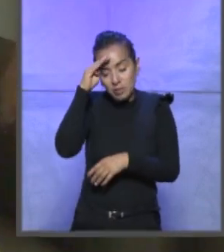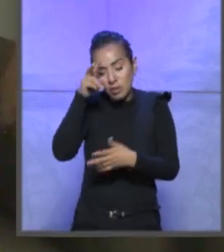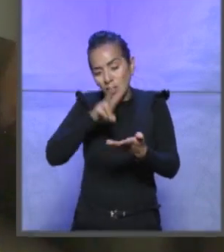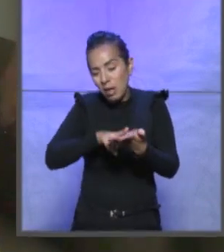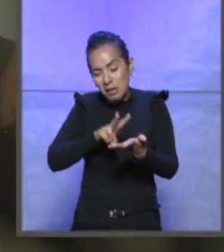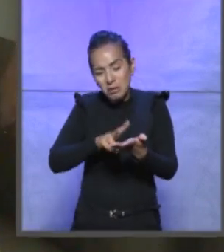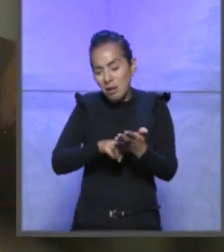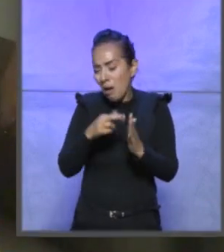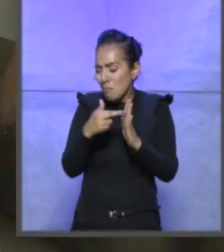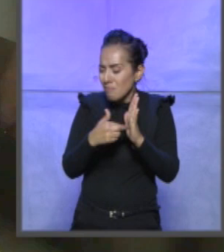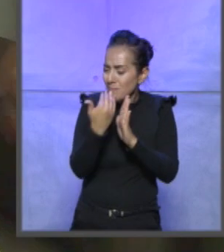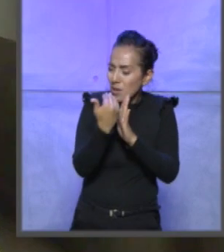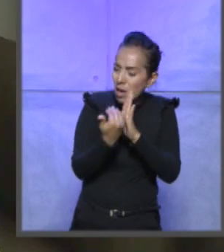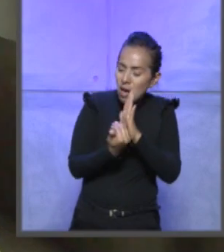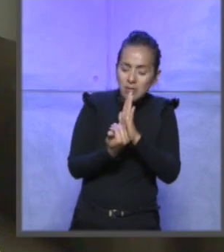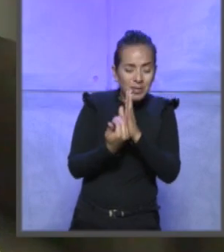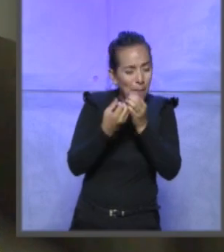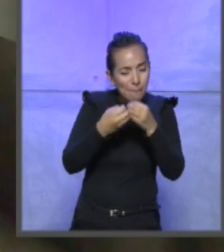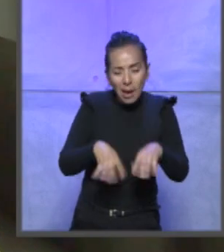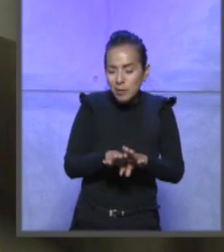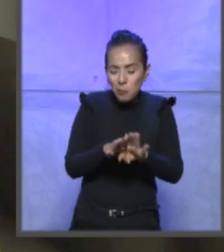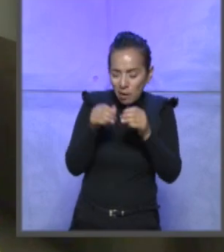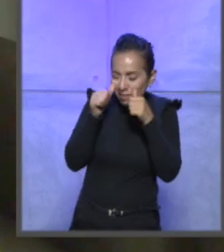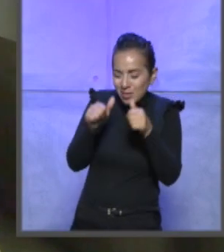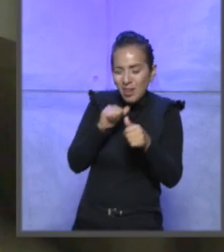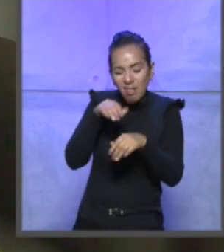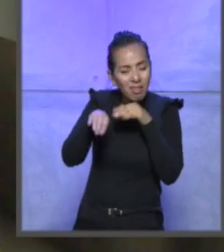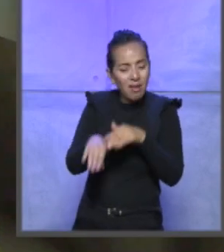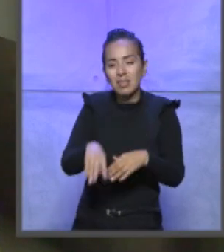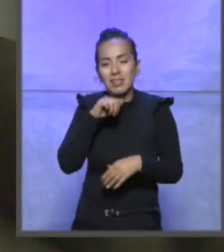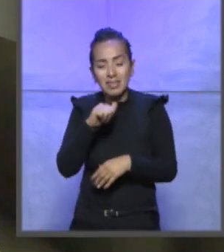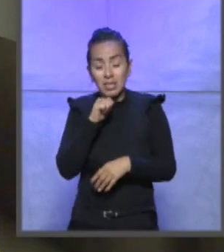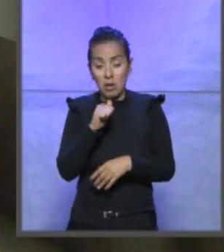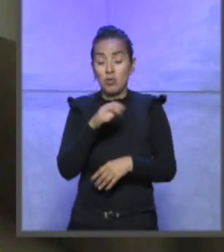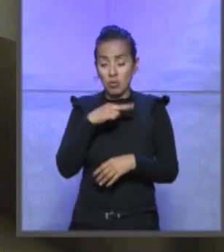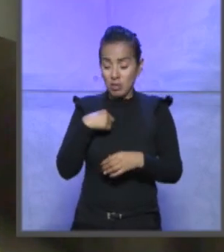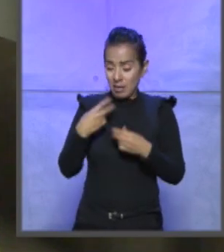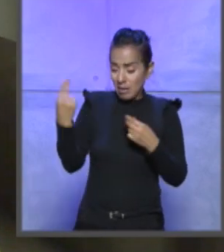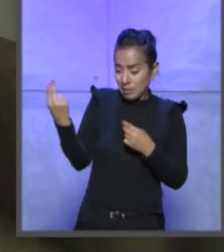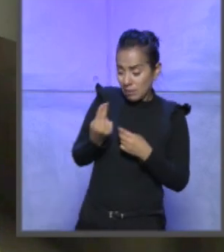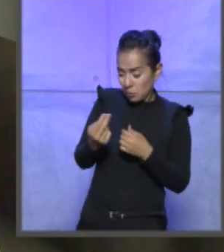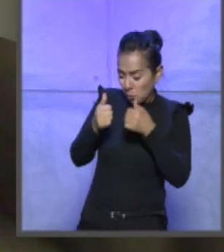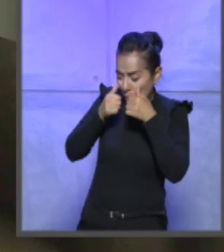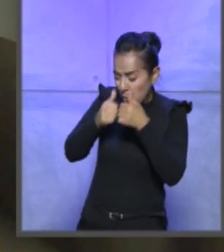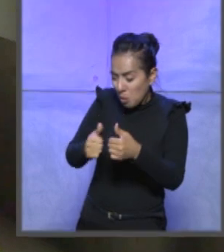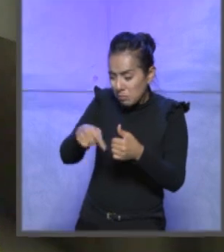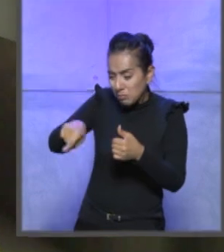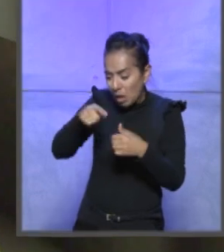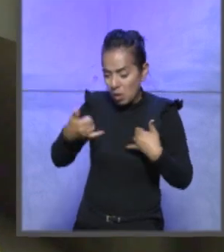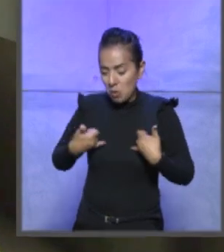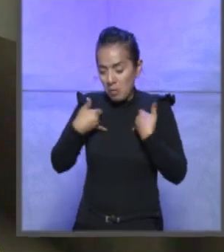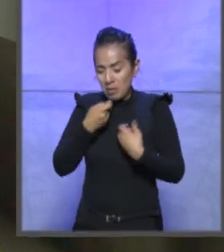valores y los principios se han perdido poco a poco. Necesitamos enfocarnos también mucho en los jóvenes, en los adolescentes, inclusive en los niños, que